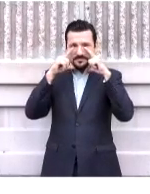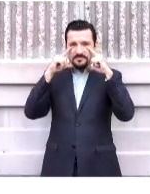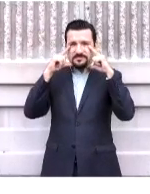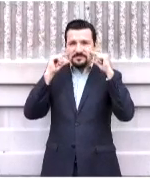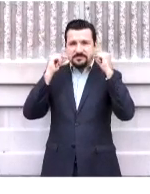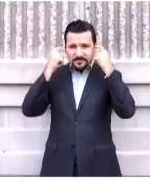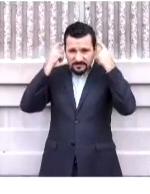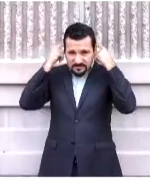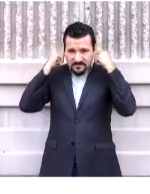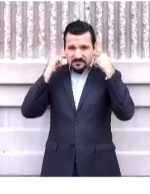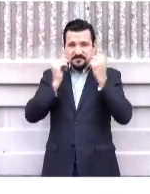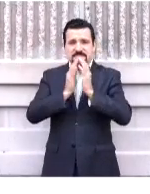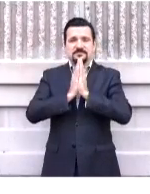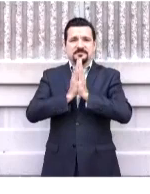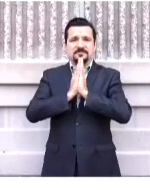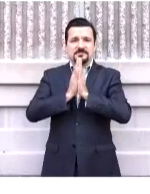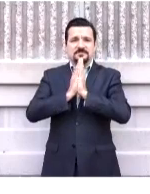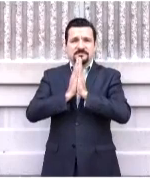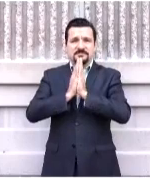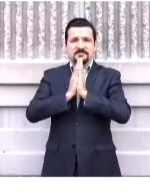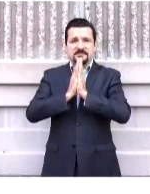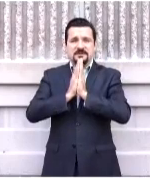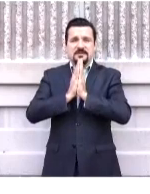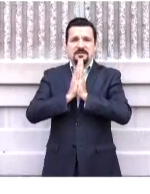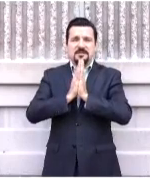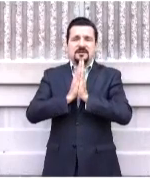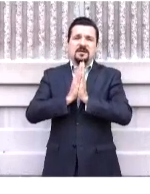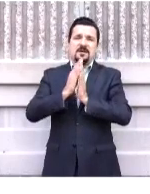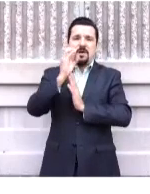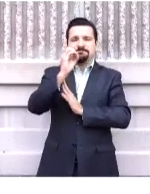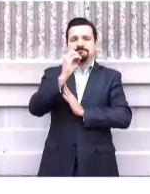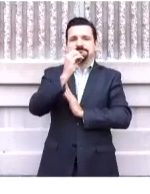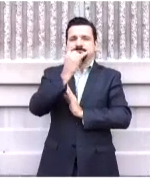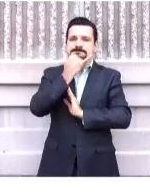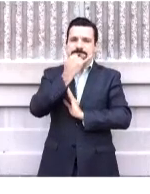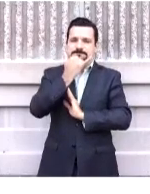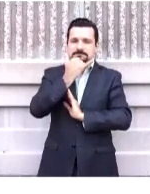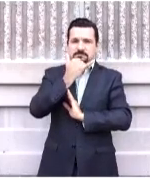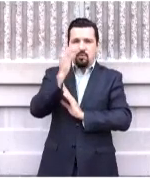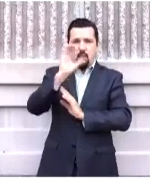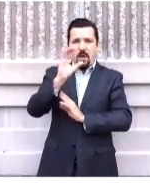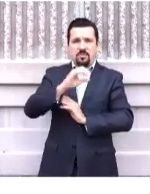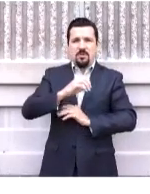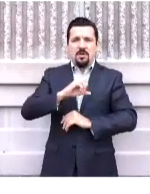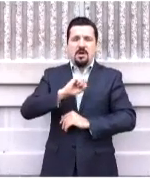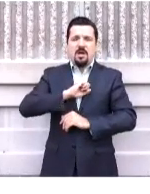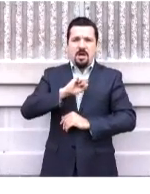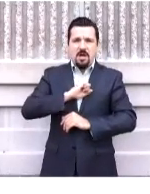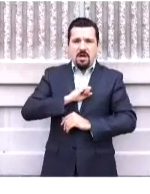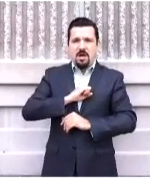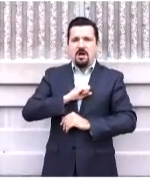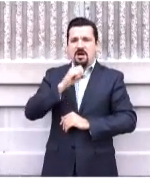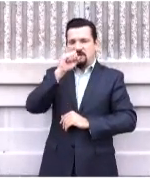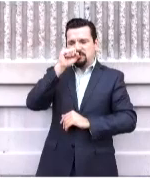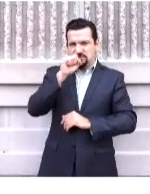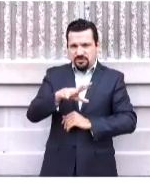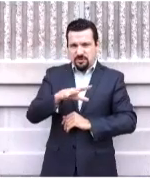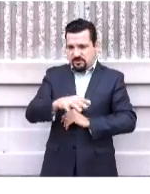nariz con el interior del codo cuando tosamos o